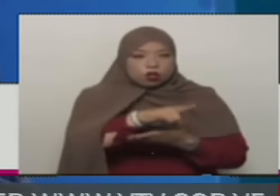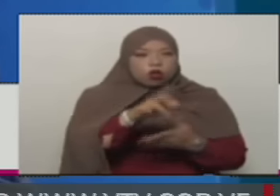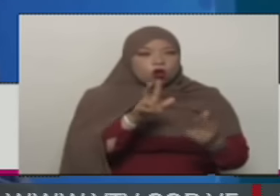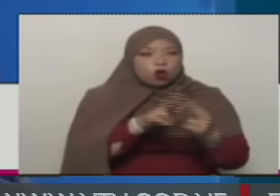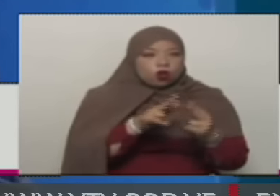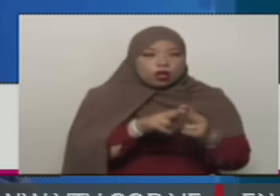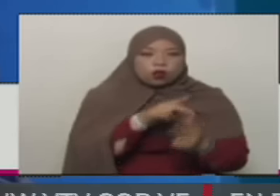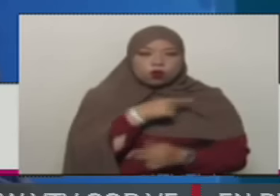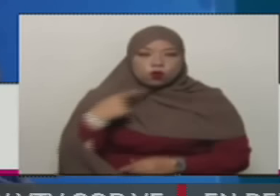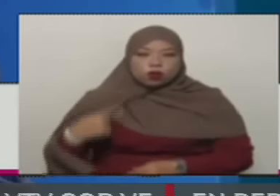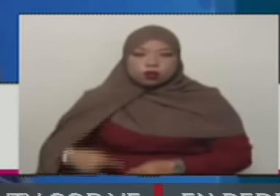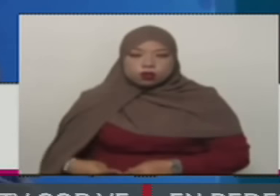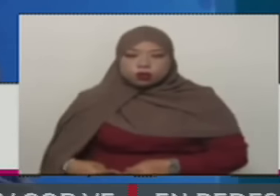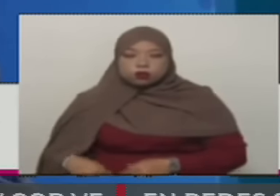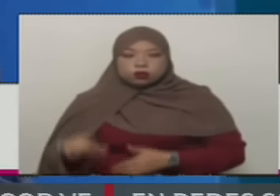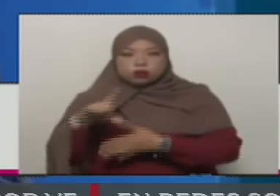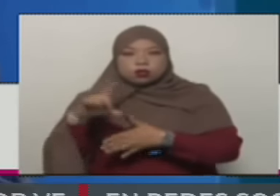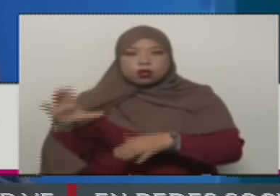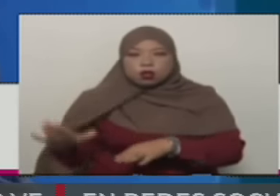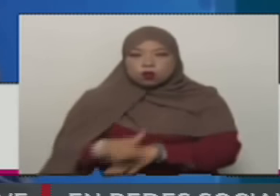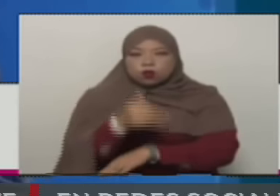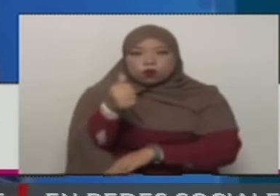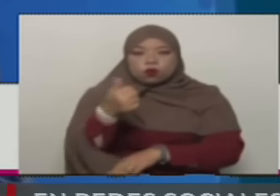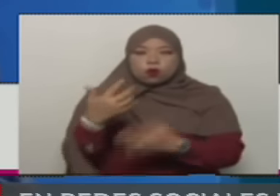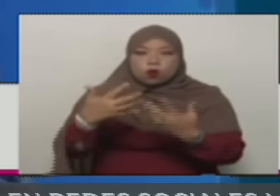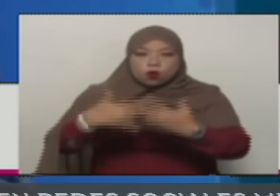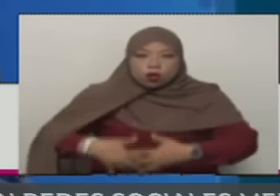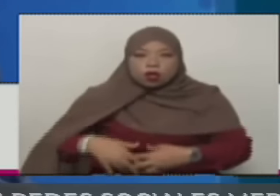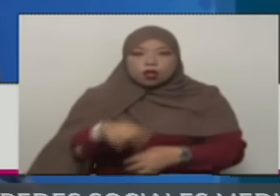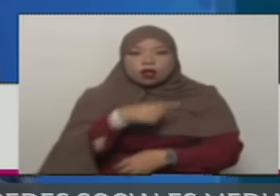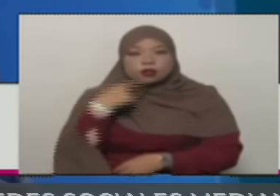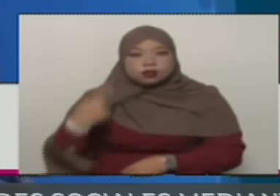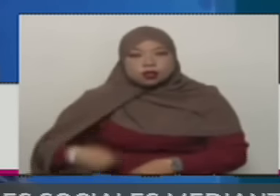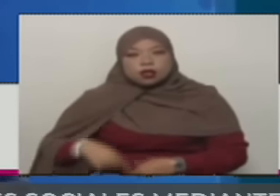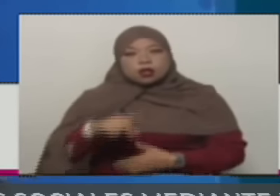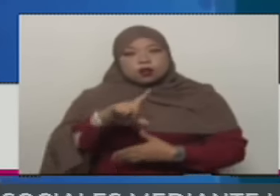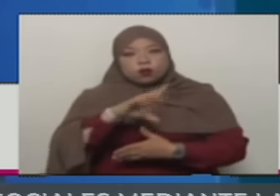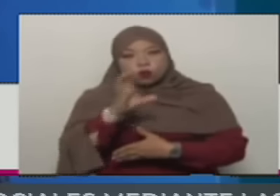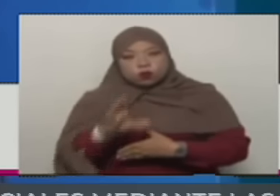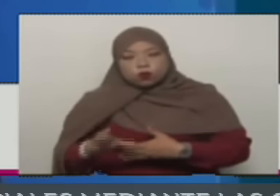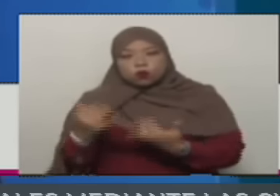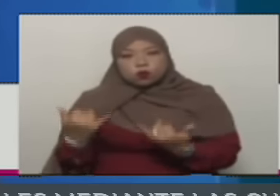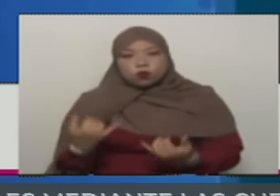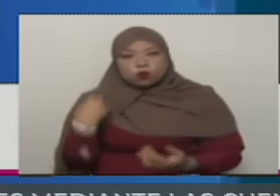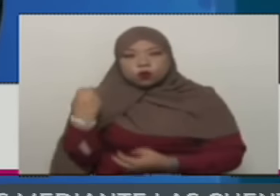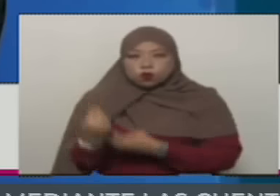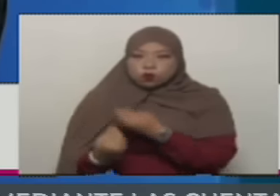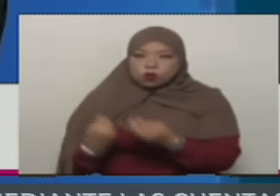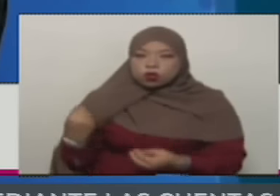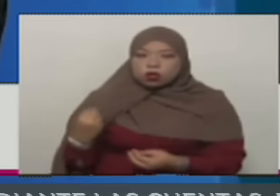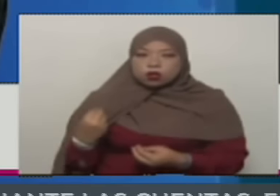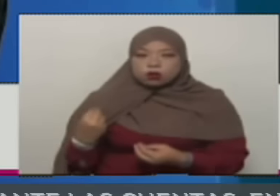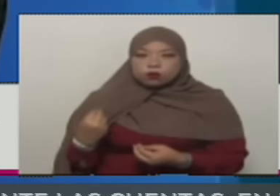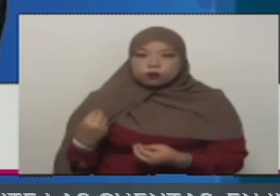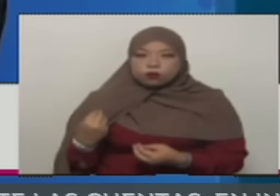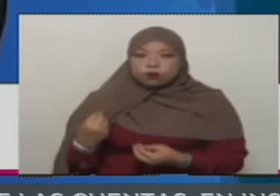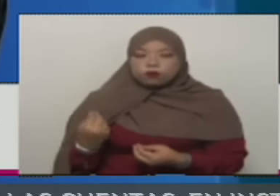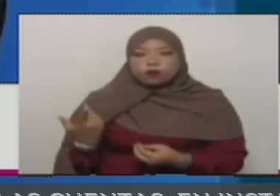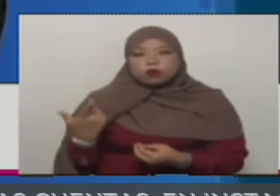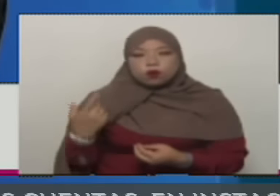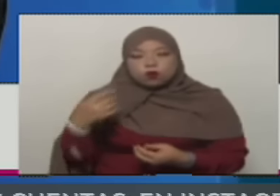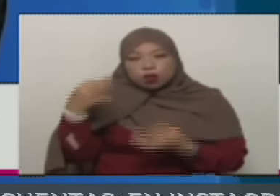en América Latina, la principal inversionista en América Latina y el Caribe. Así que el yuan, dígalo ahí, es una